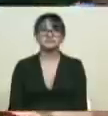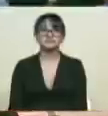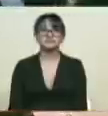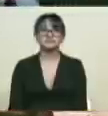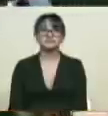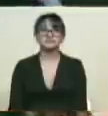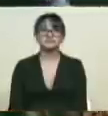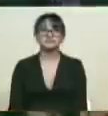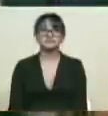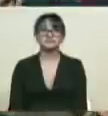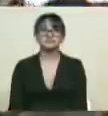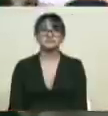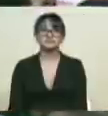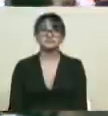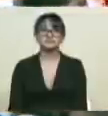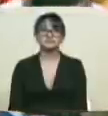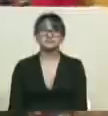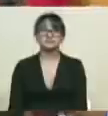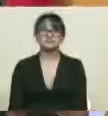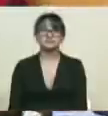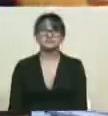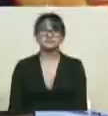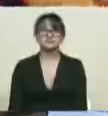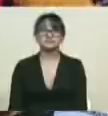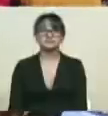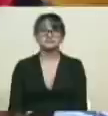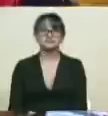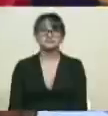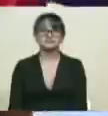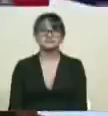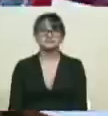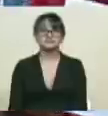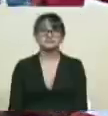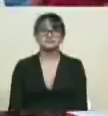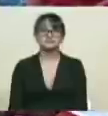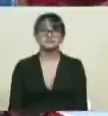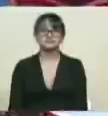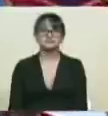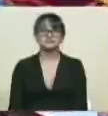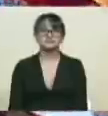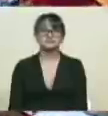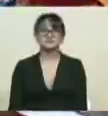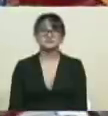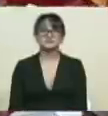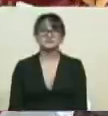para echar al español, que después se volvió gringo